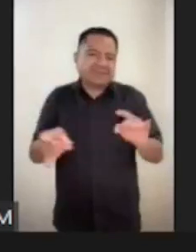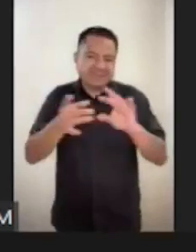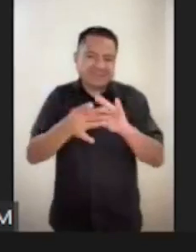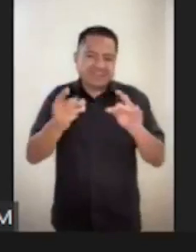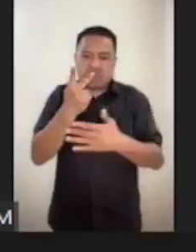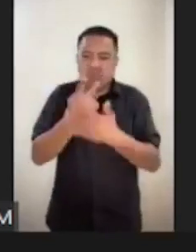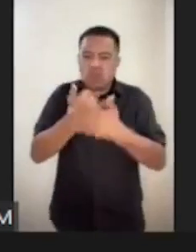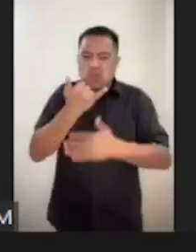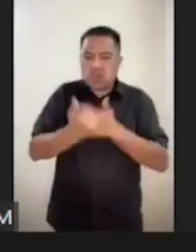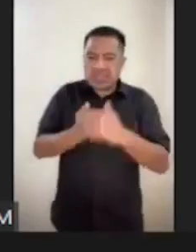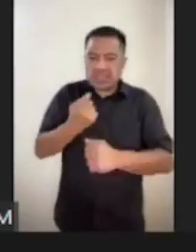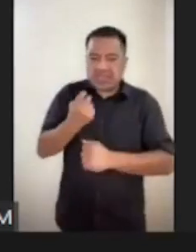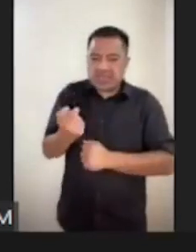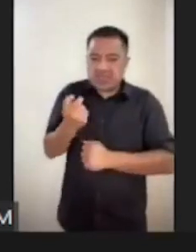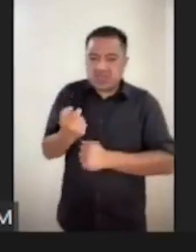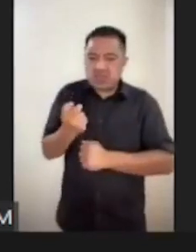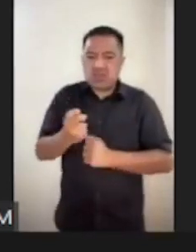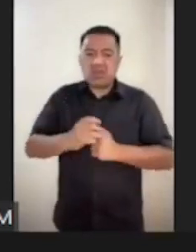proyecto,